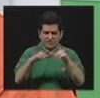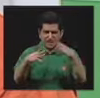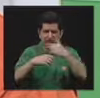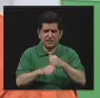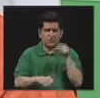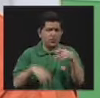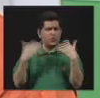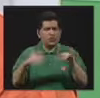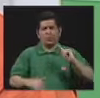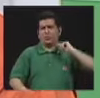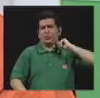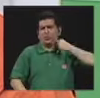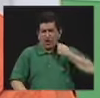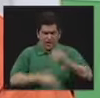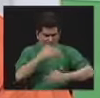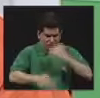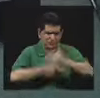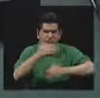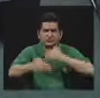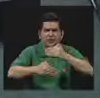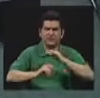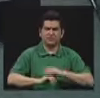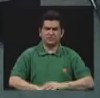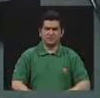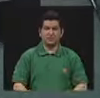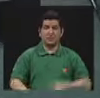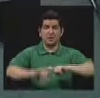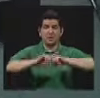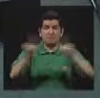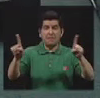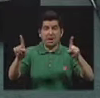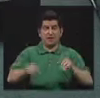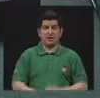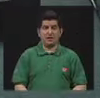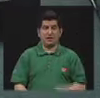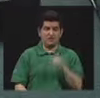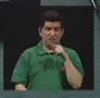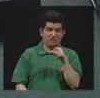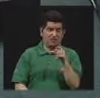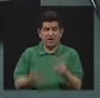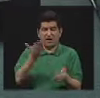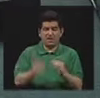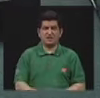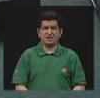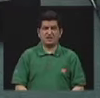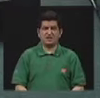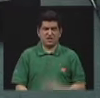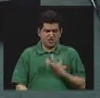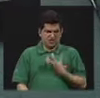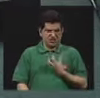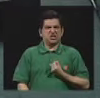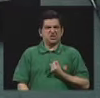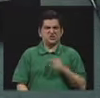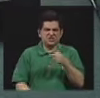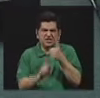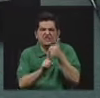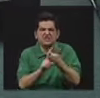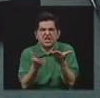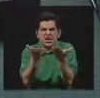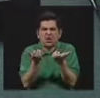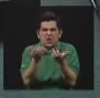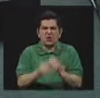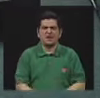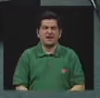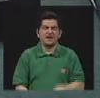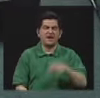una certificación que cuesta mucho dinero generarla por un egoísmo de parte de